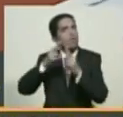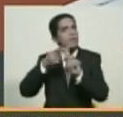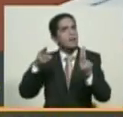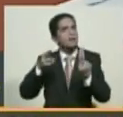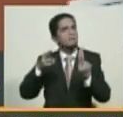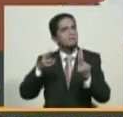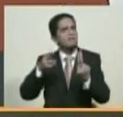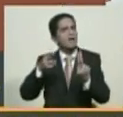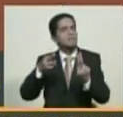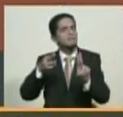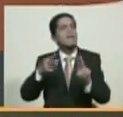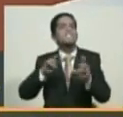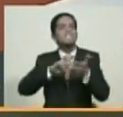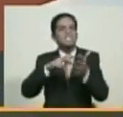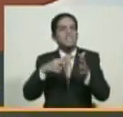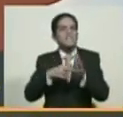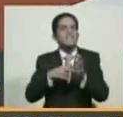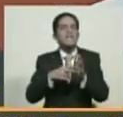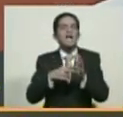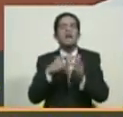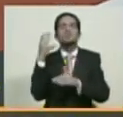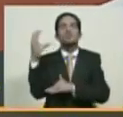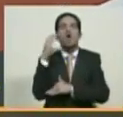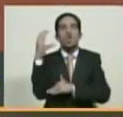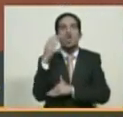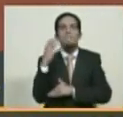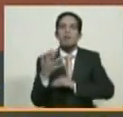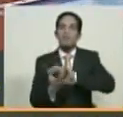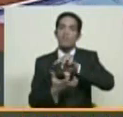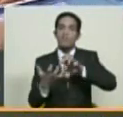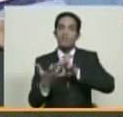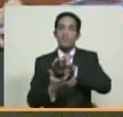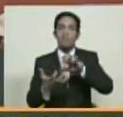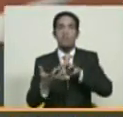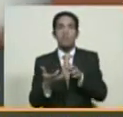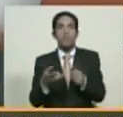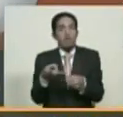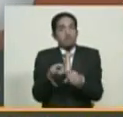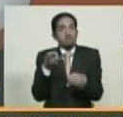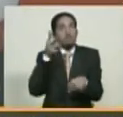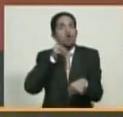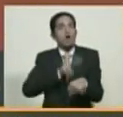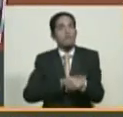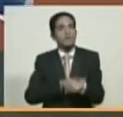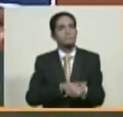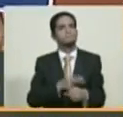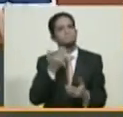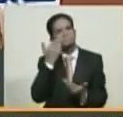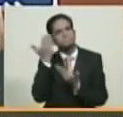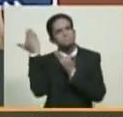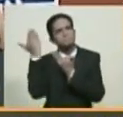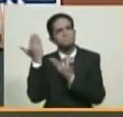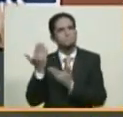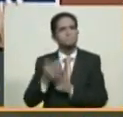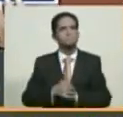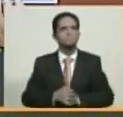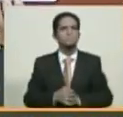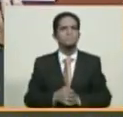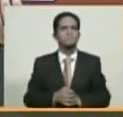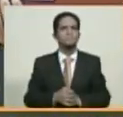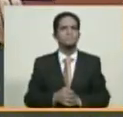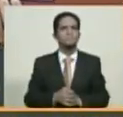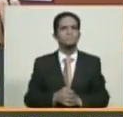la violencia y el conflicto interno en este hermano país. Ustedes lo pueden ver, aquí están las